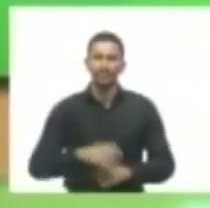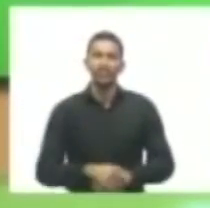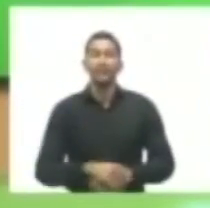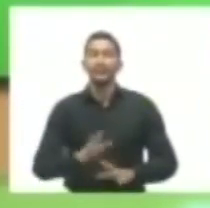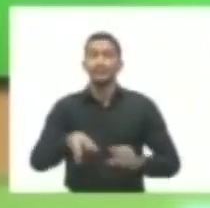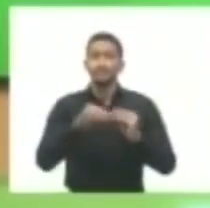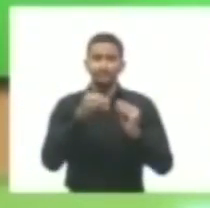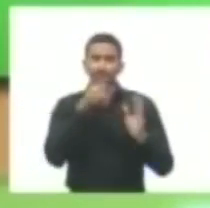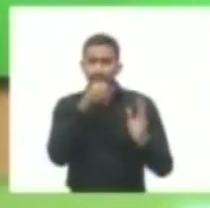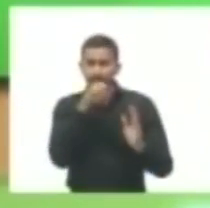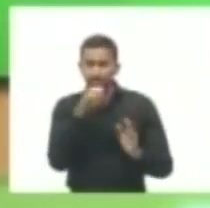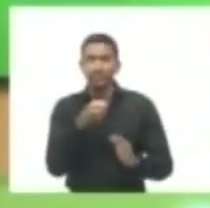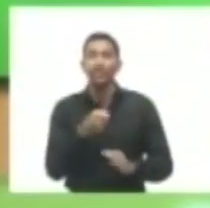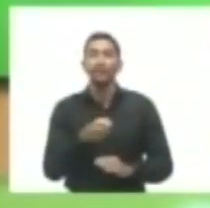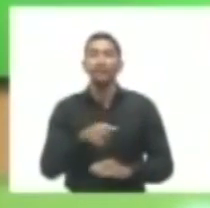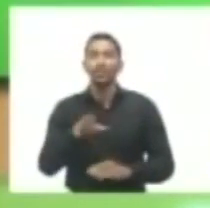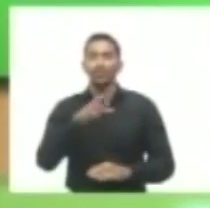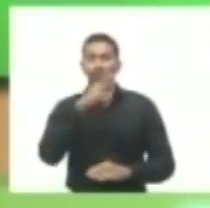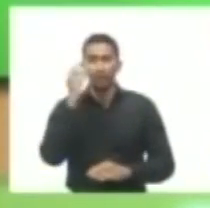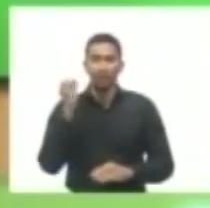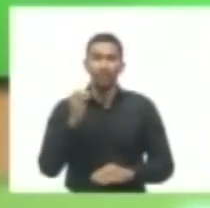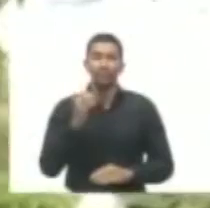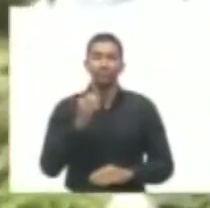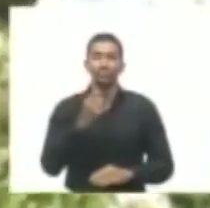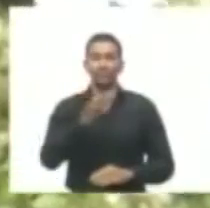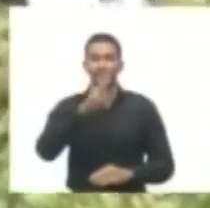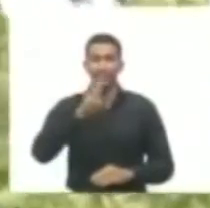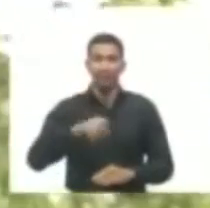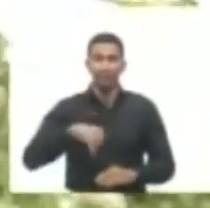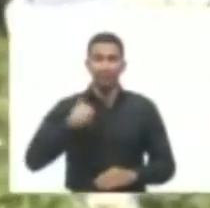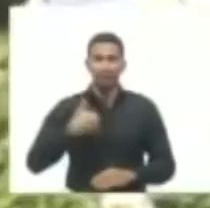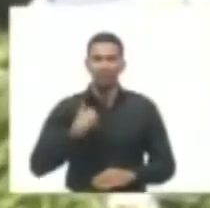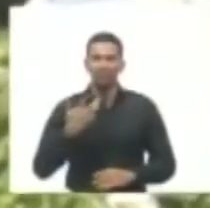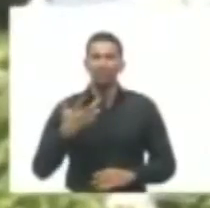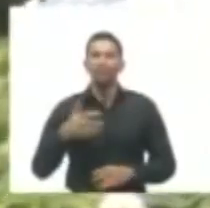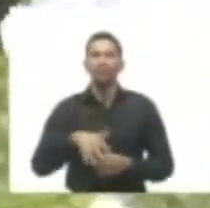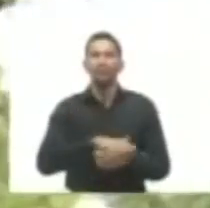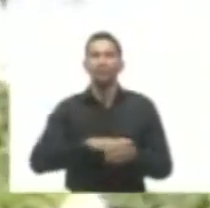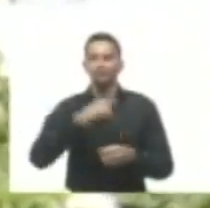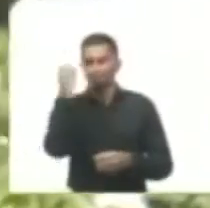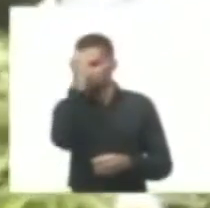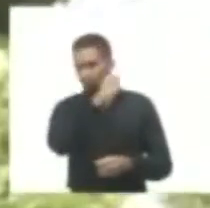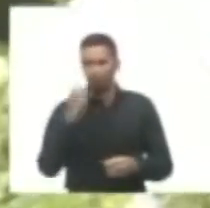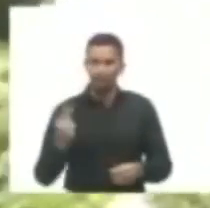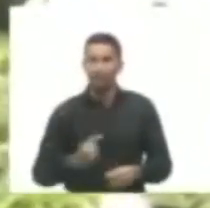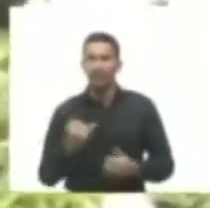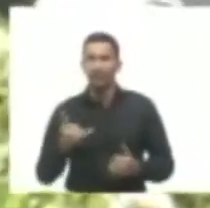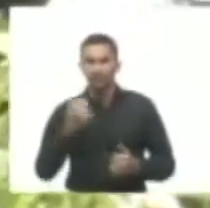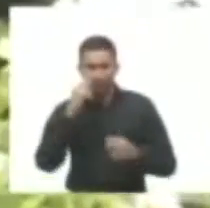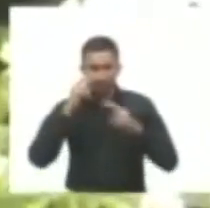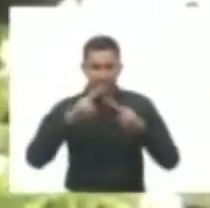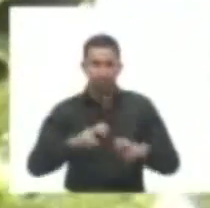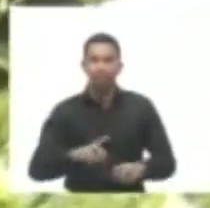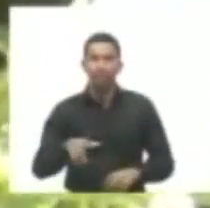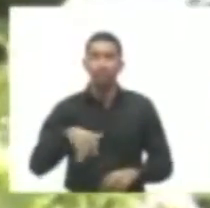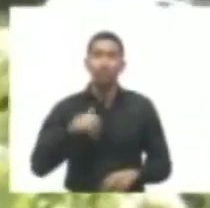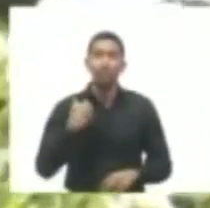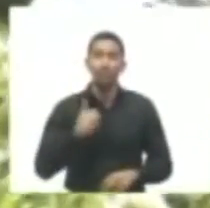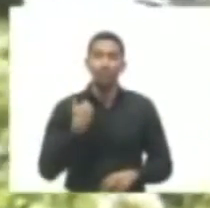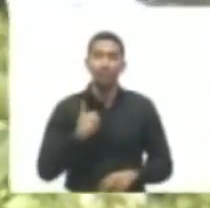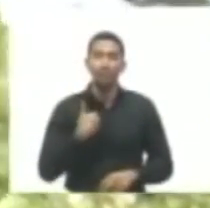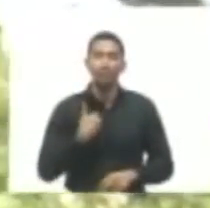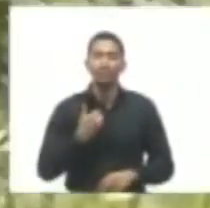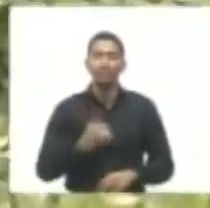de 17 años de edad fue hallado muerto en una trocha del barrio Normandía en Soledad. Esta mañana ya fue identificado. El joven responde al nombre de